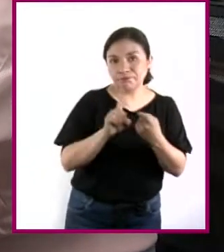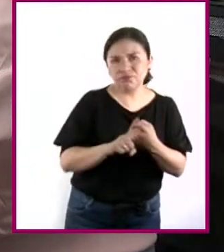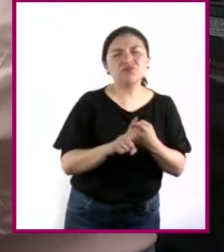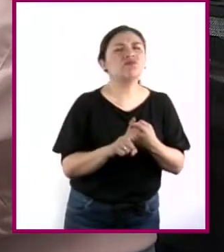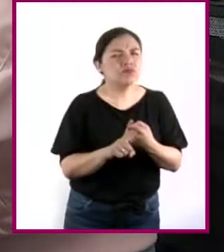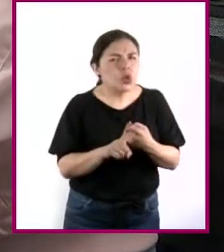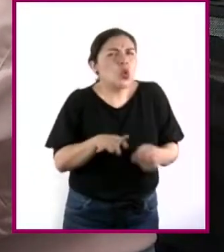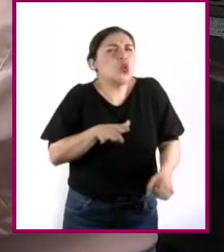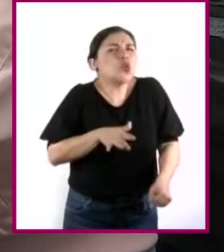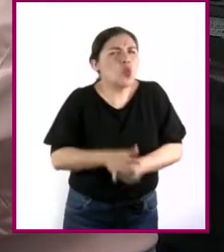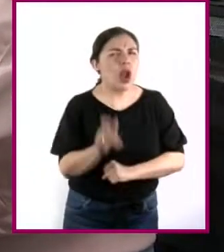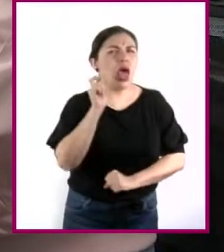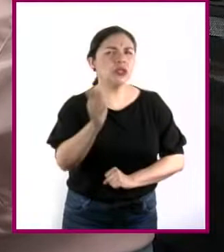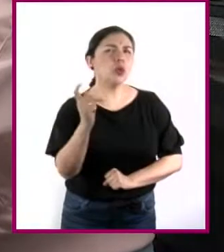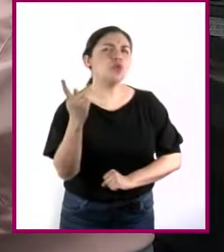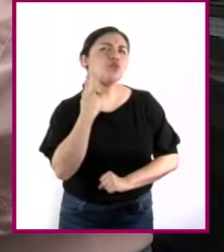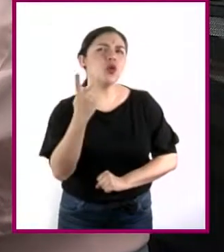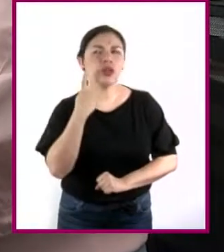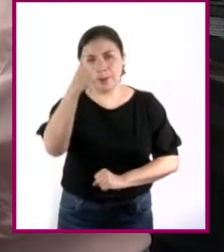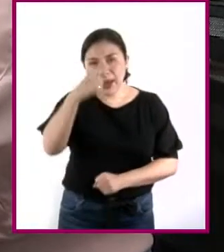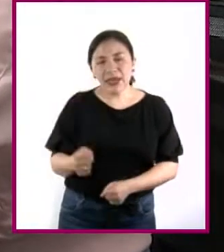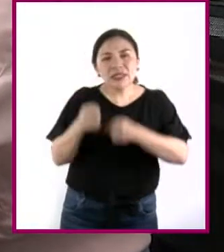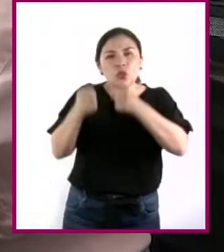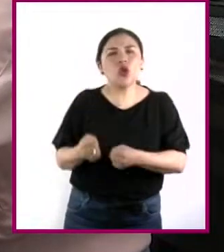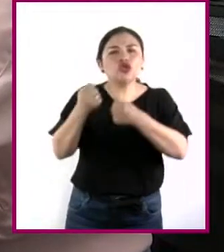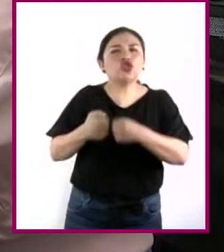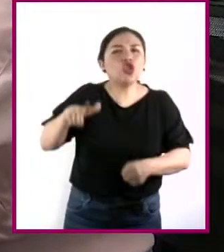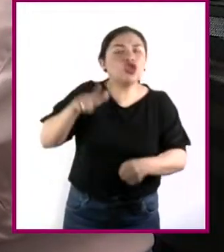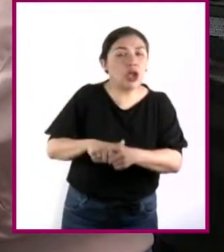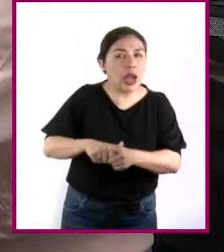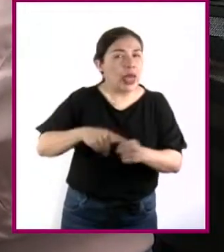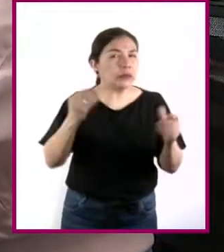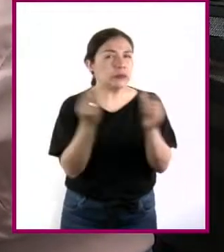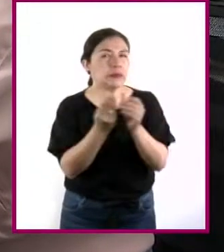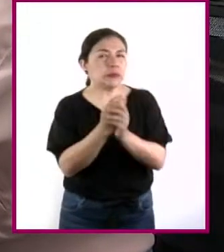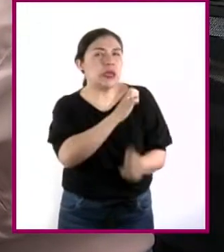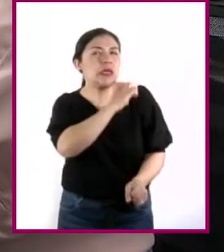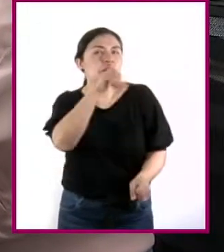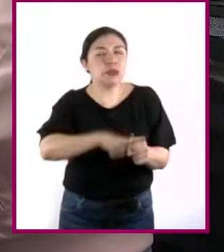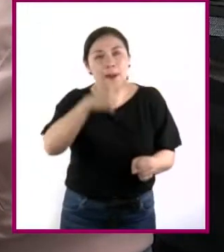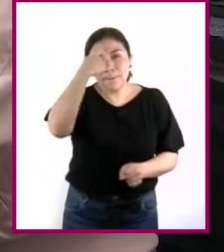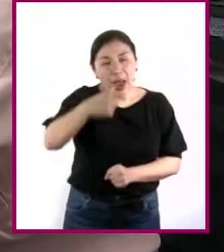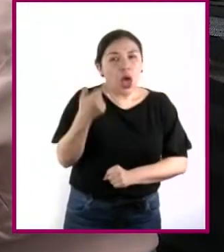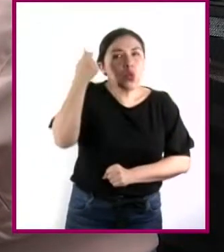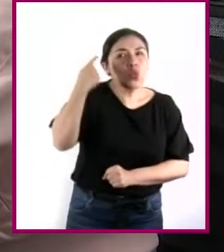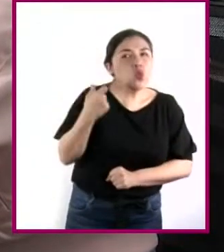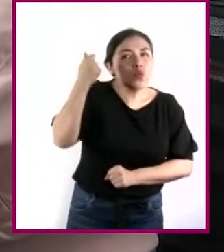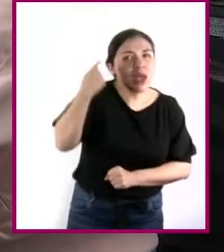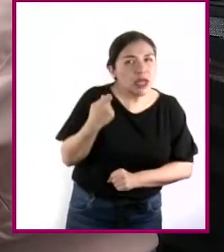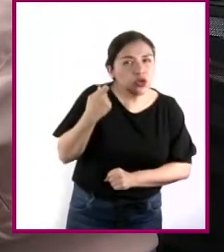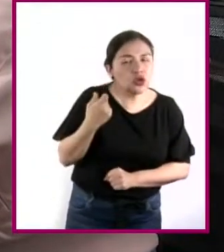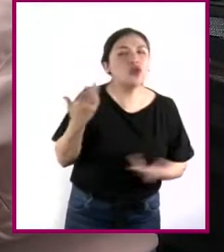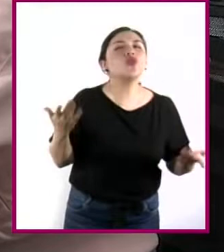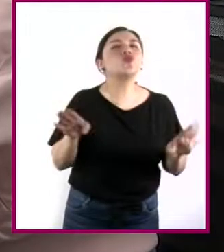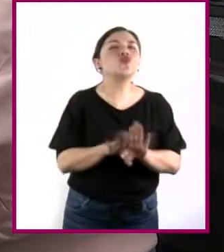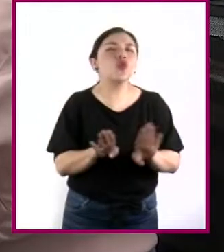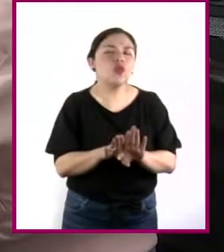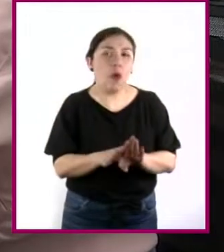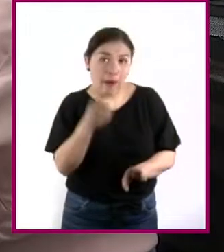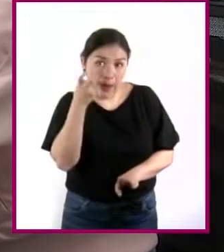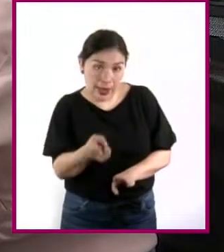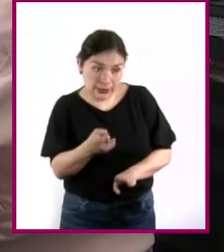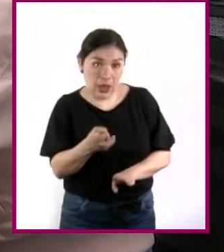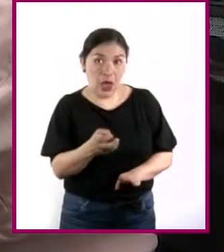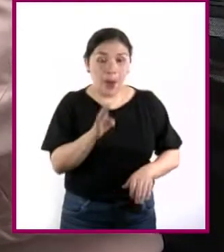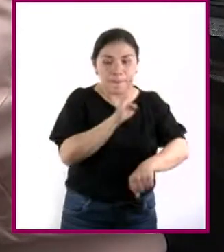son o han sido las políticas de seguridad social, en especial de jubilaciones y pensiones? ¿Y cómo han beneficiado a